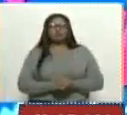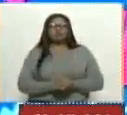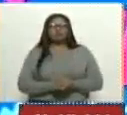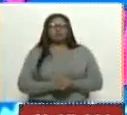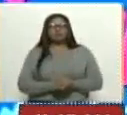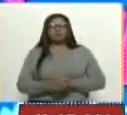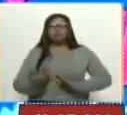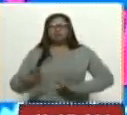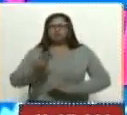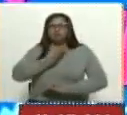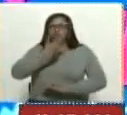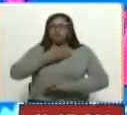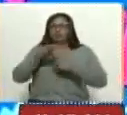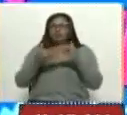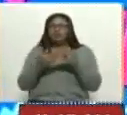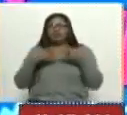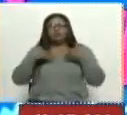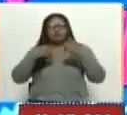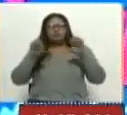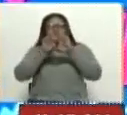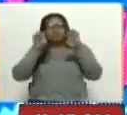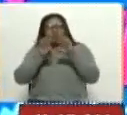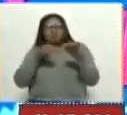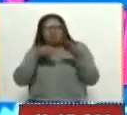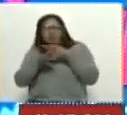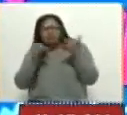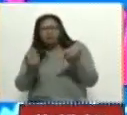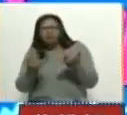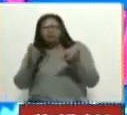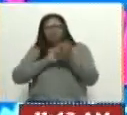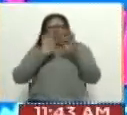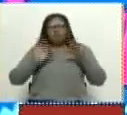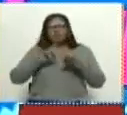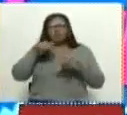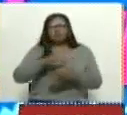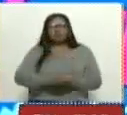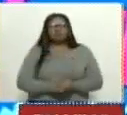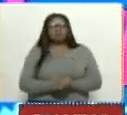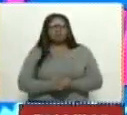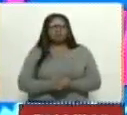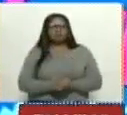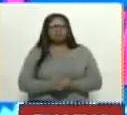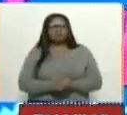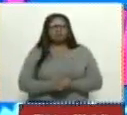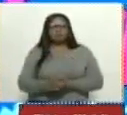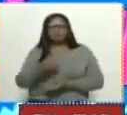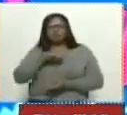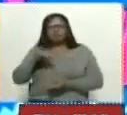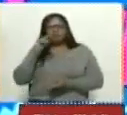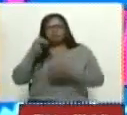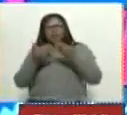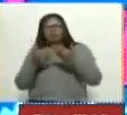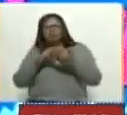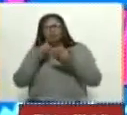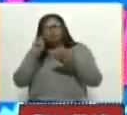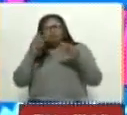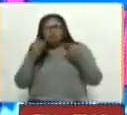daño en la salud en la educación en el ingreso de todo el pueblo venezolano un bloqueo que el imperialismo